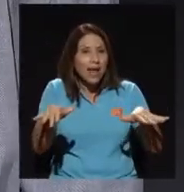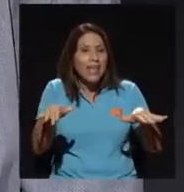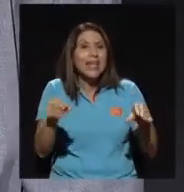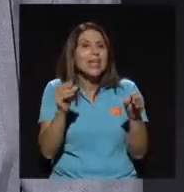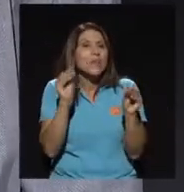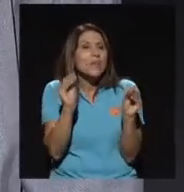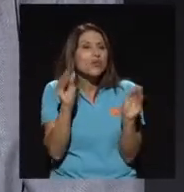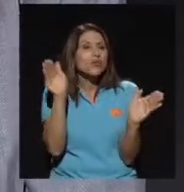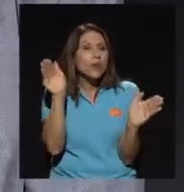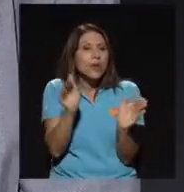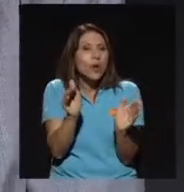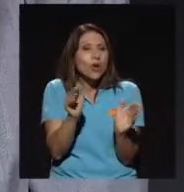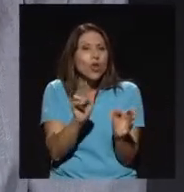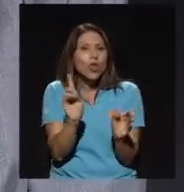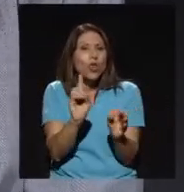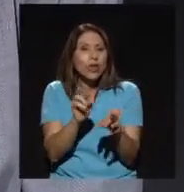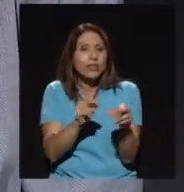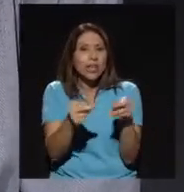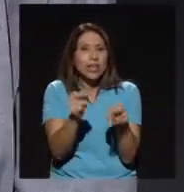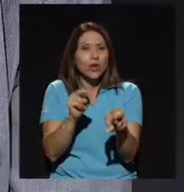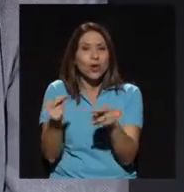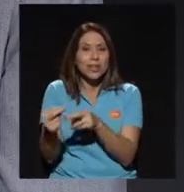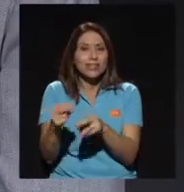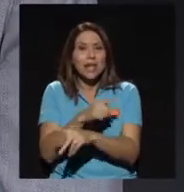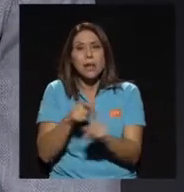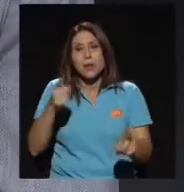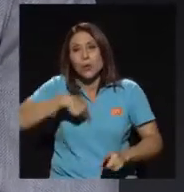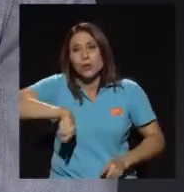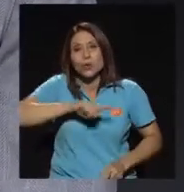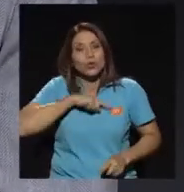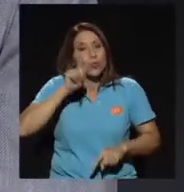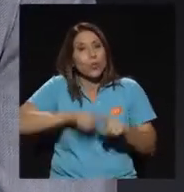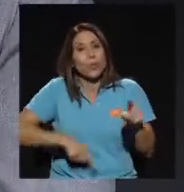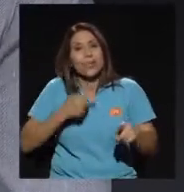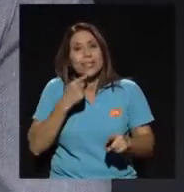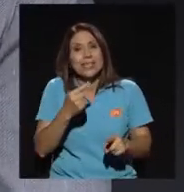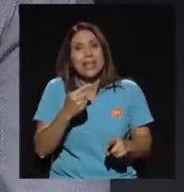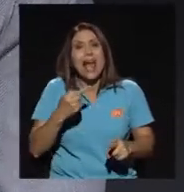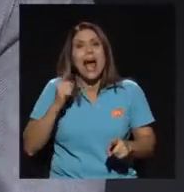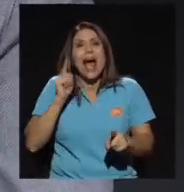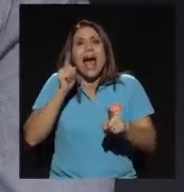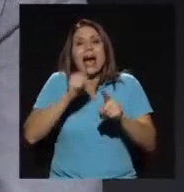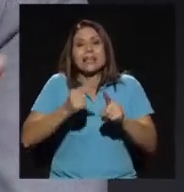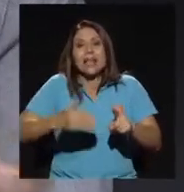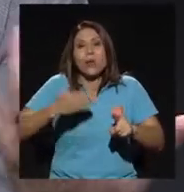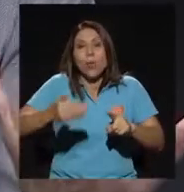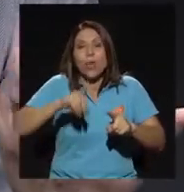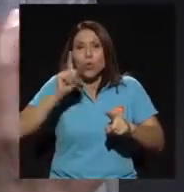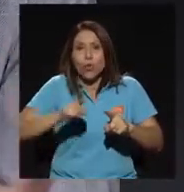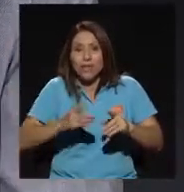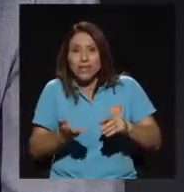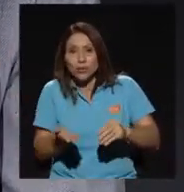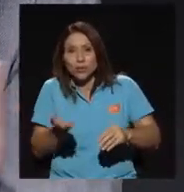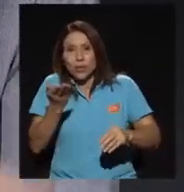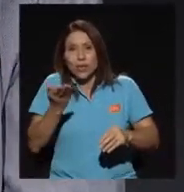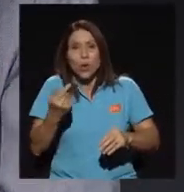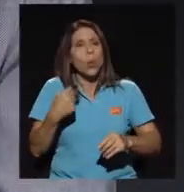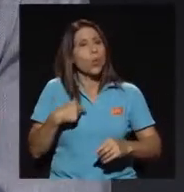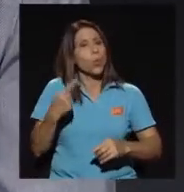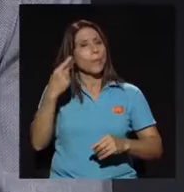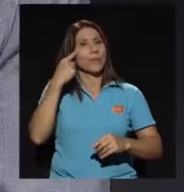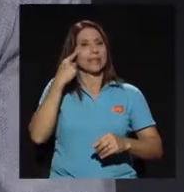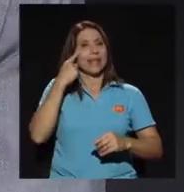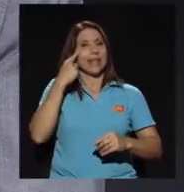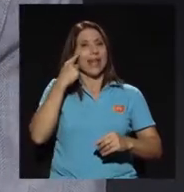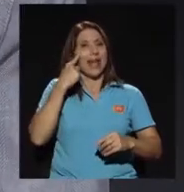no sabemos es decir hasta cuándo debería de subir. Uno quisiera que al menos las disparidades de acceso